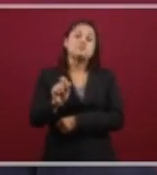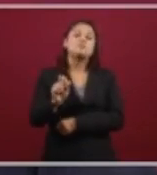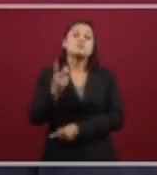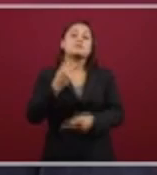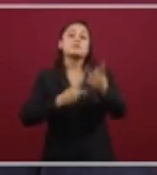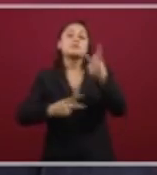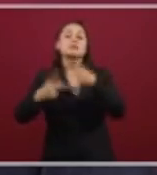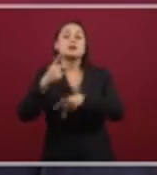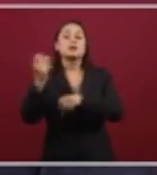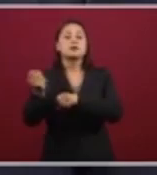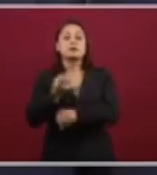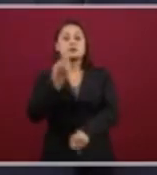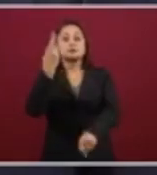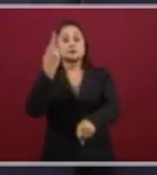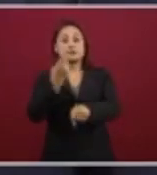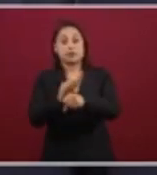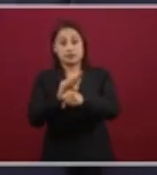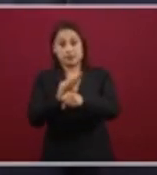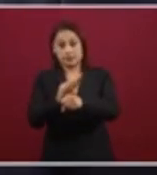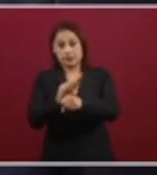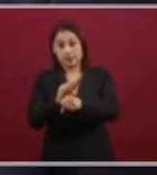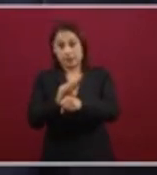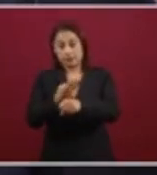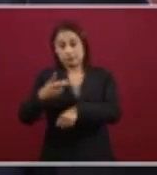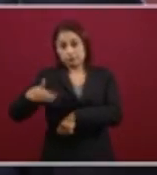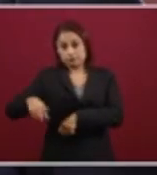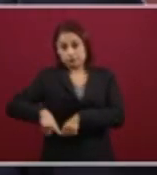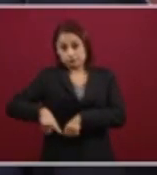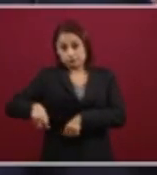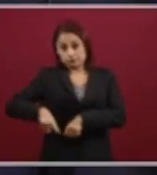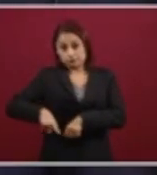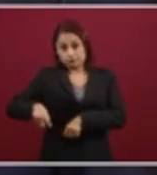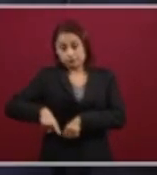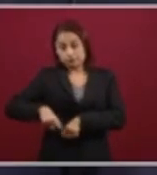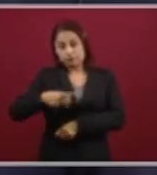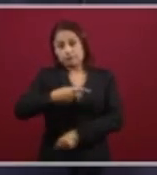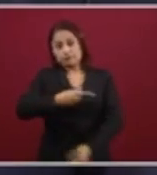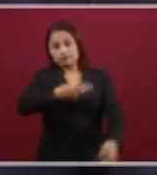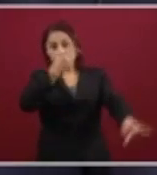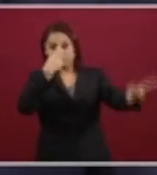que va a entrevistarse